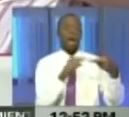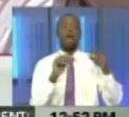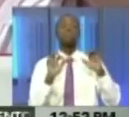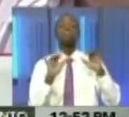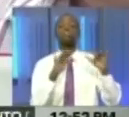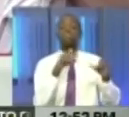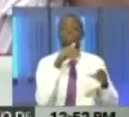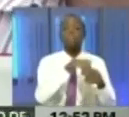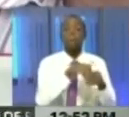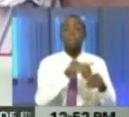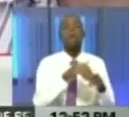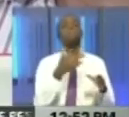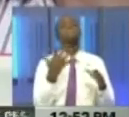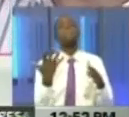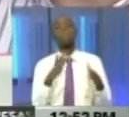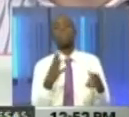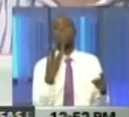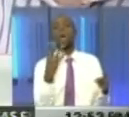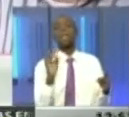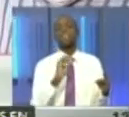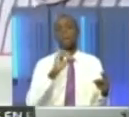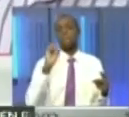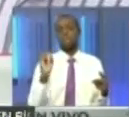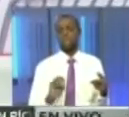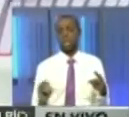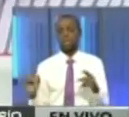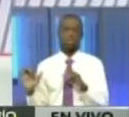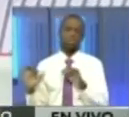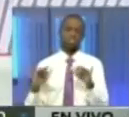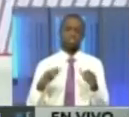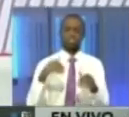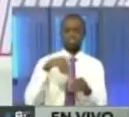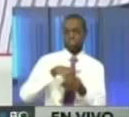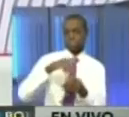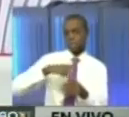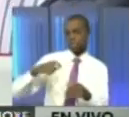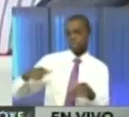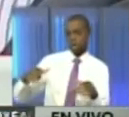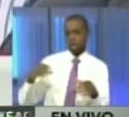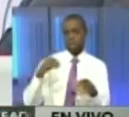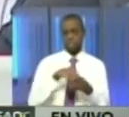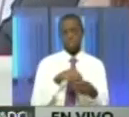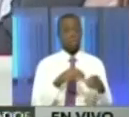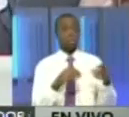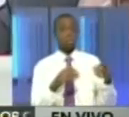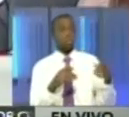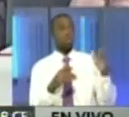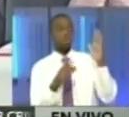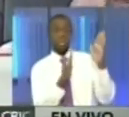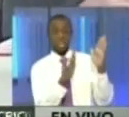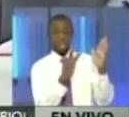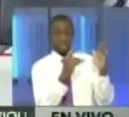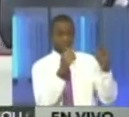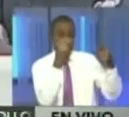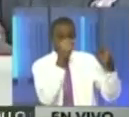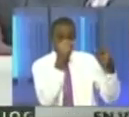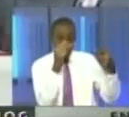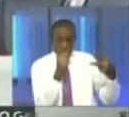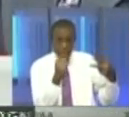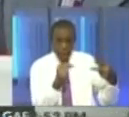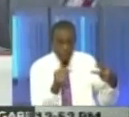de al menos del 40% del registro electoral. Es decir, la Constitución establece diferentes